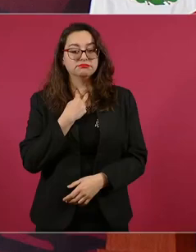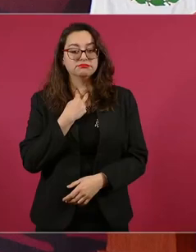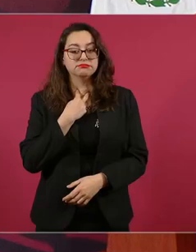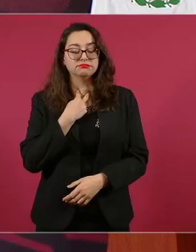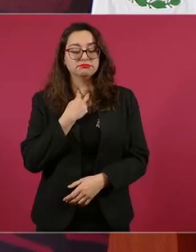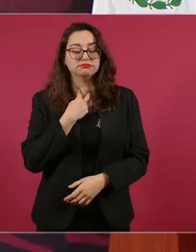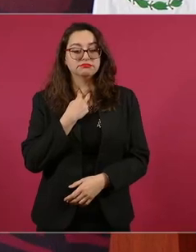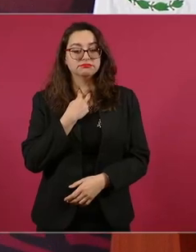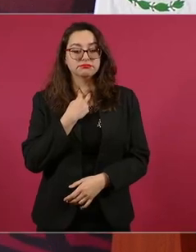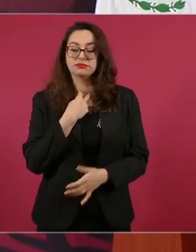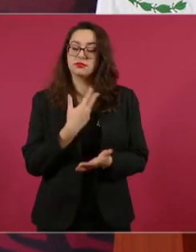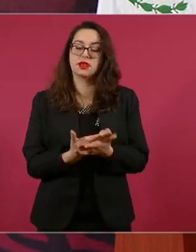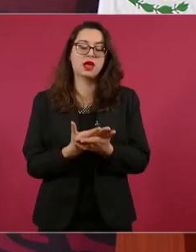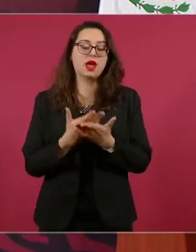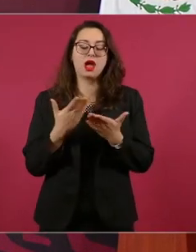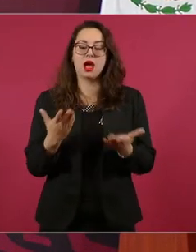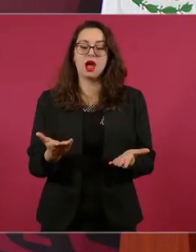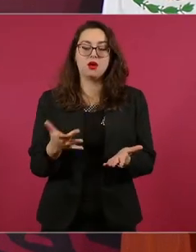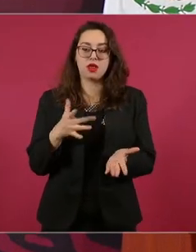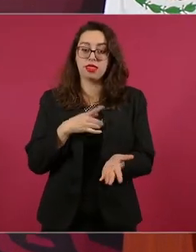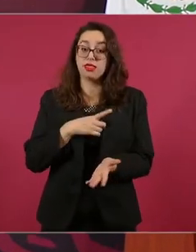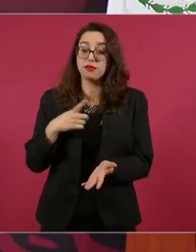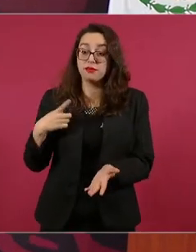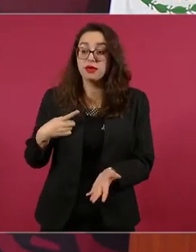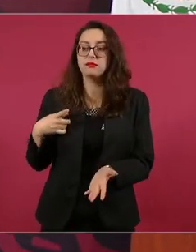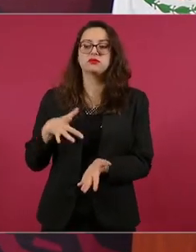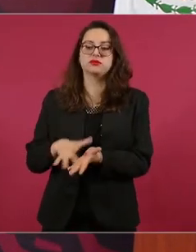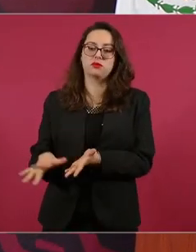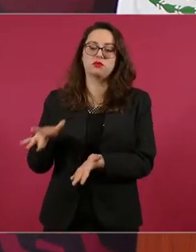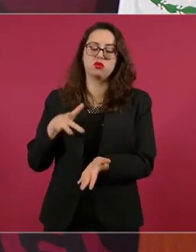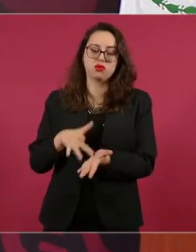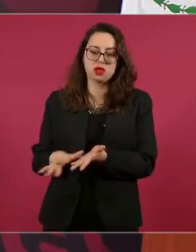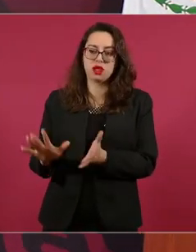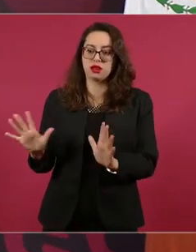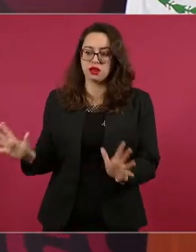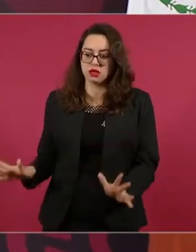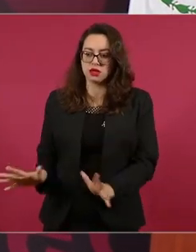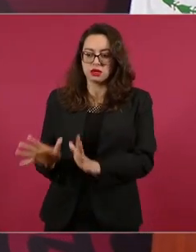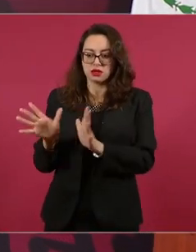Y ahora estamos fortaleciendo a Pemex.